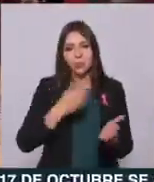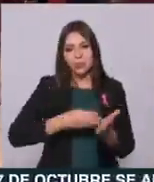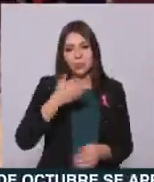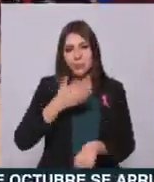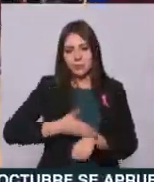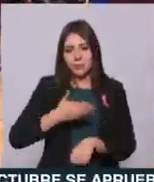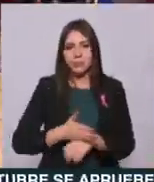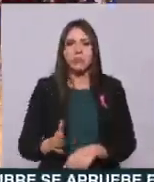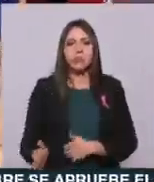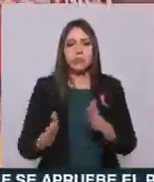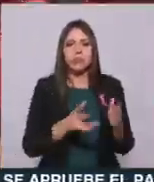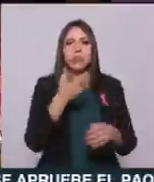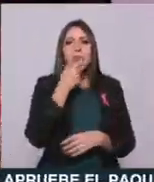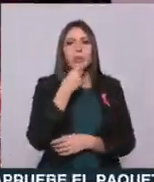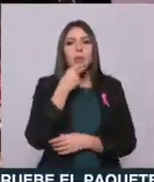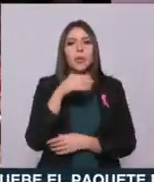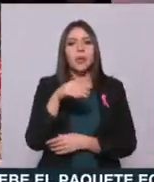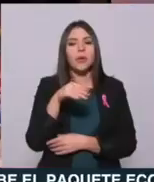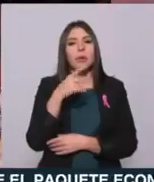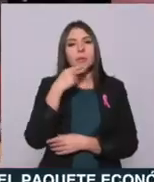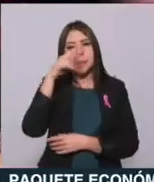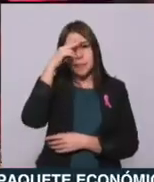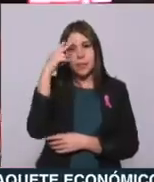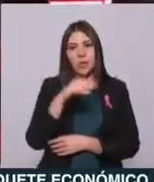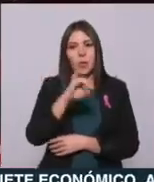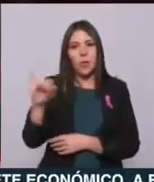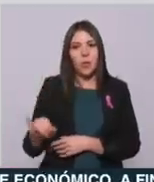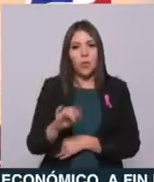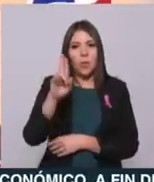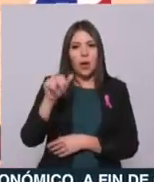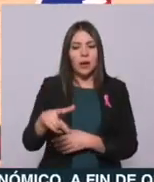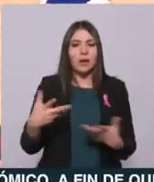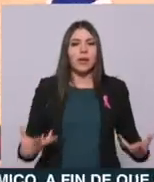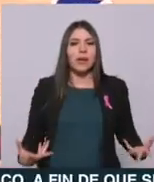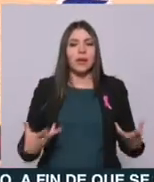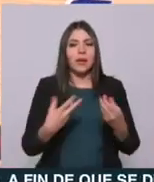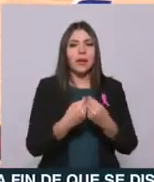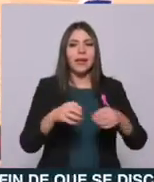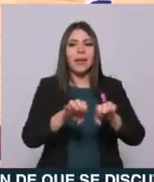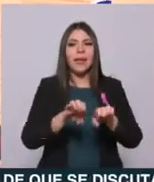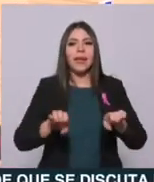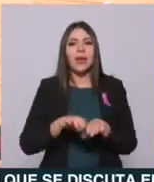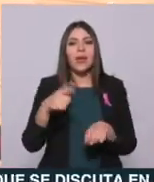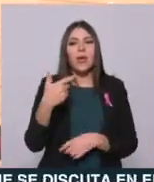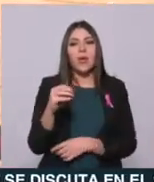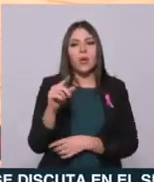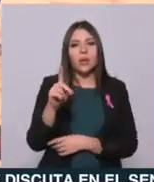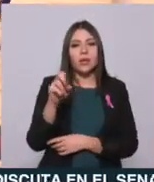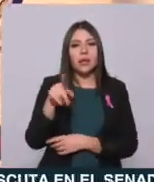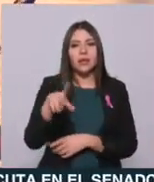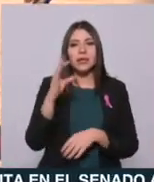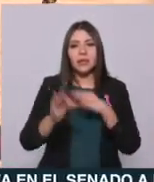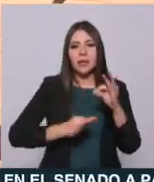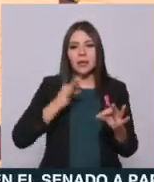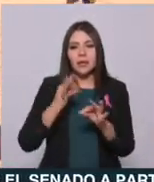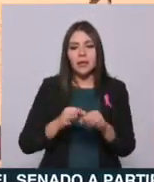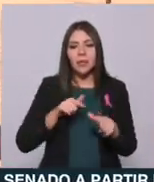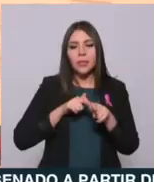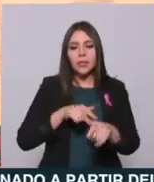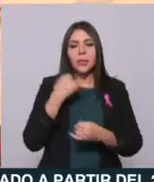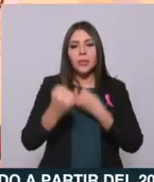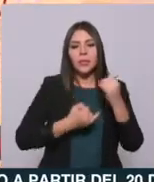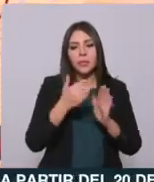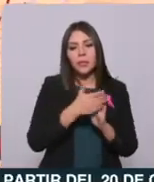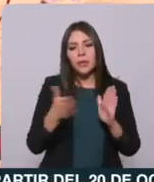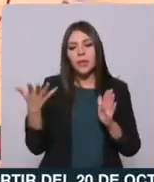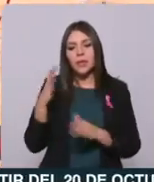El ala pívot mexicano Juan Toscano formará parte del equipo de reservas de los Golden State Warriors. Toscano cumplió con un contrato de 10 partidos